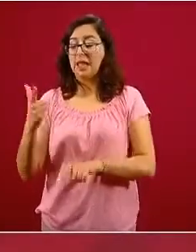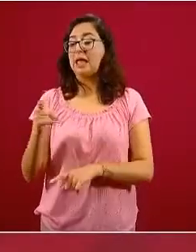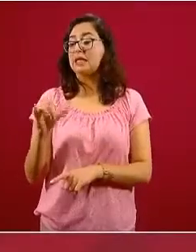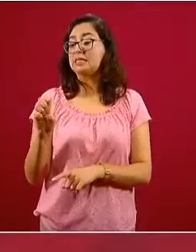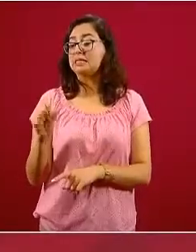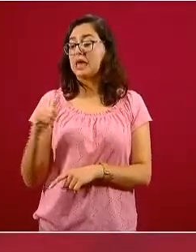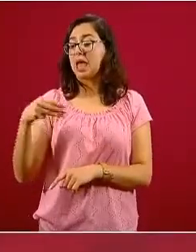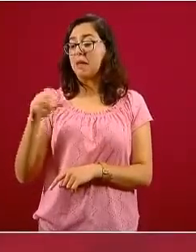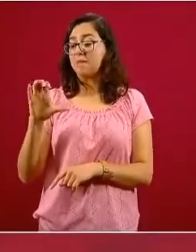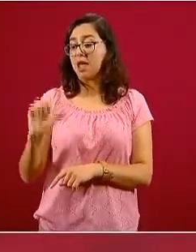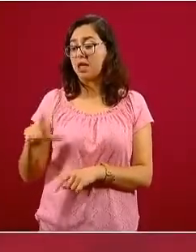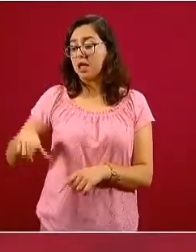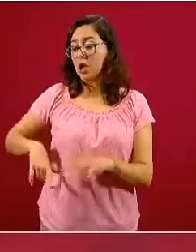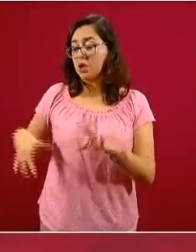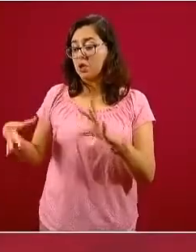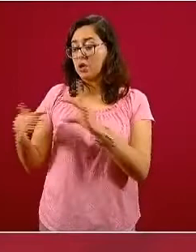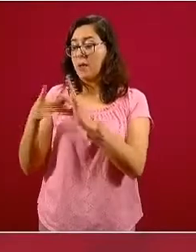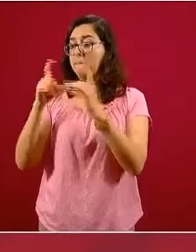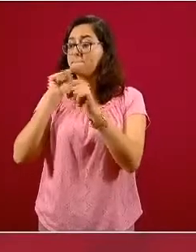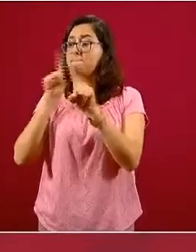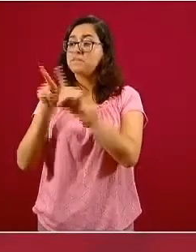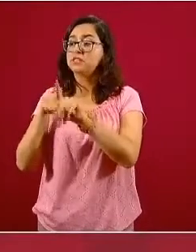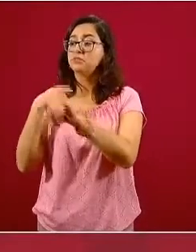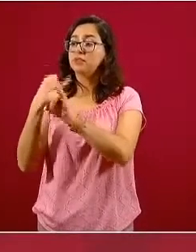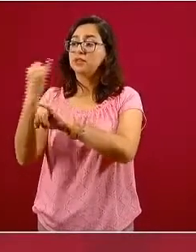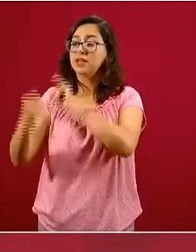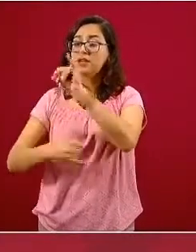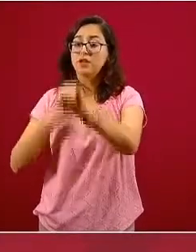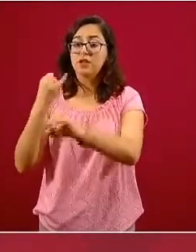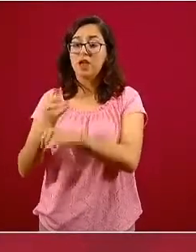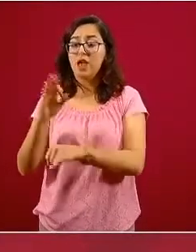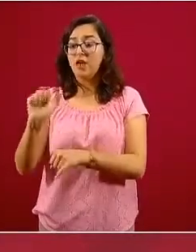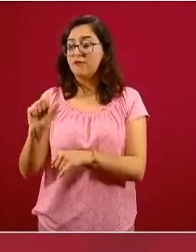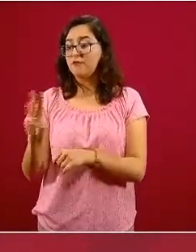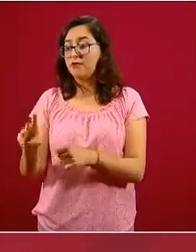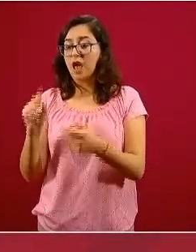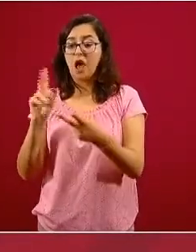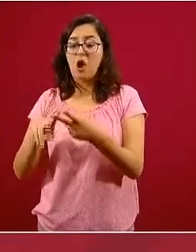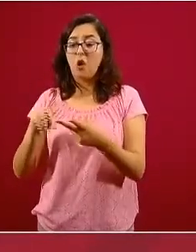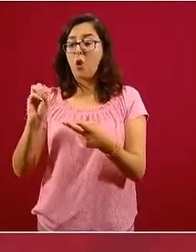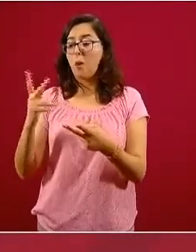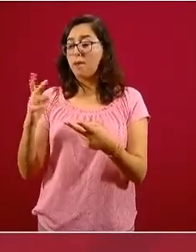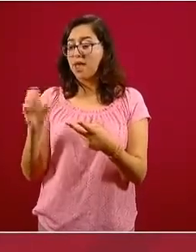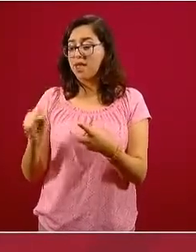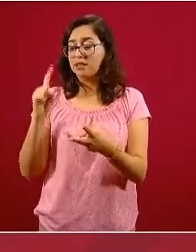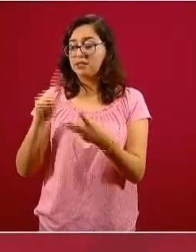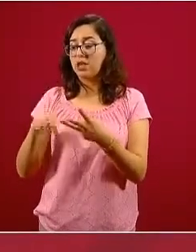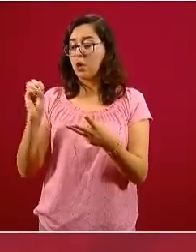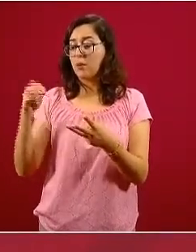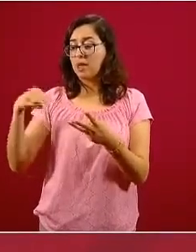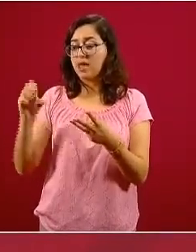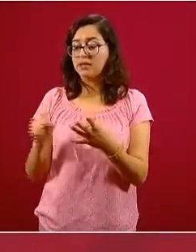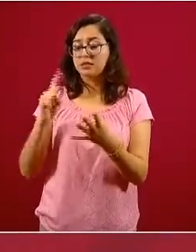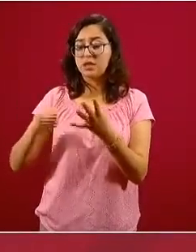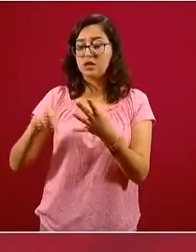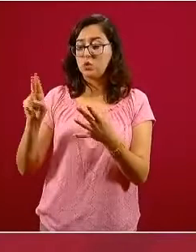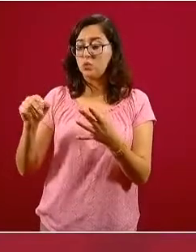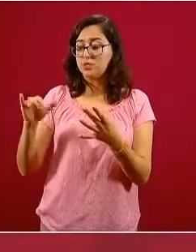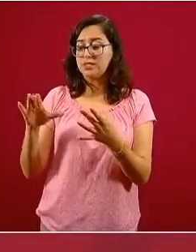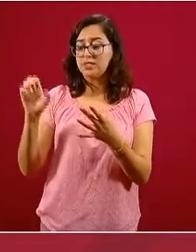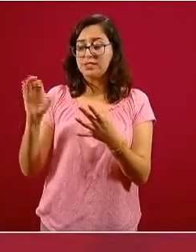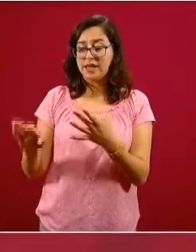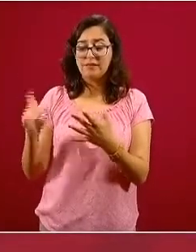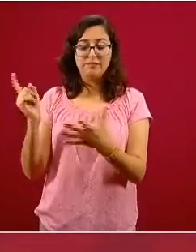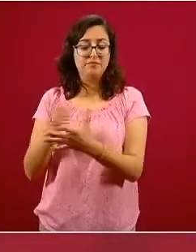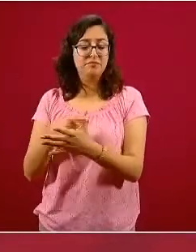gubernamental en colaboración con organismos internacionales, FAO, OPS, OMS, UNICEF y también